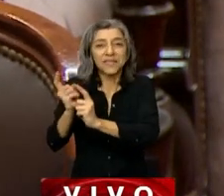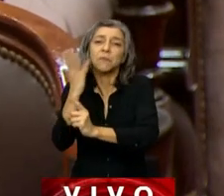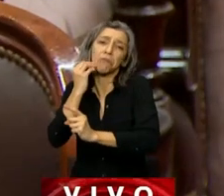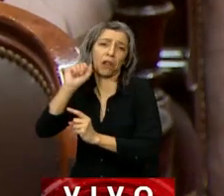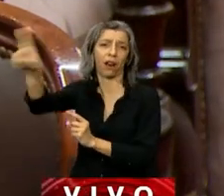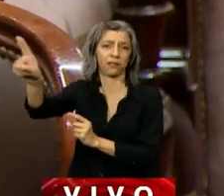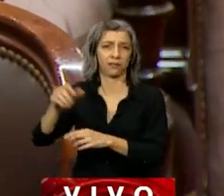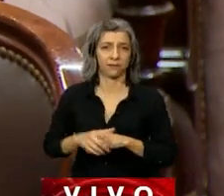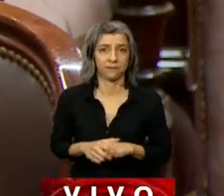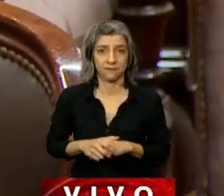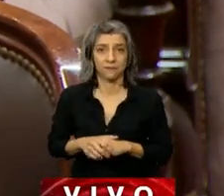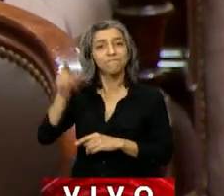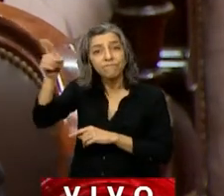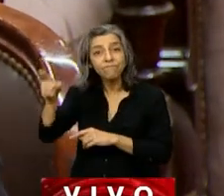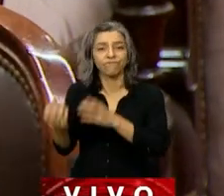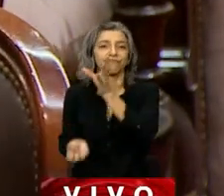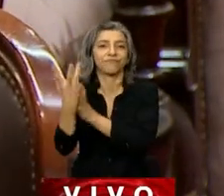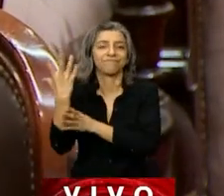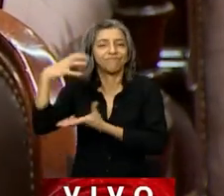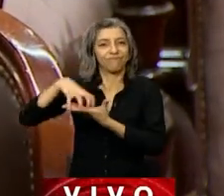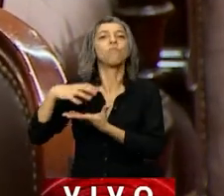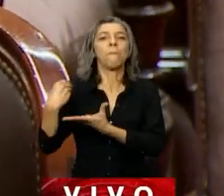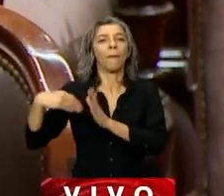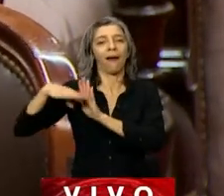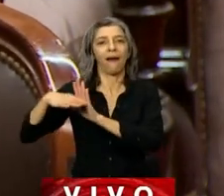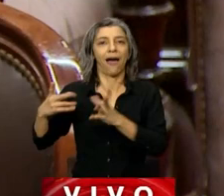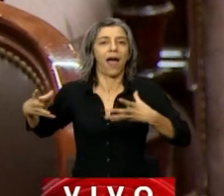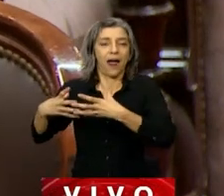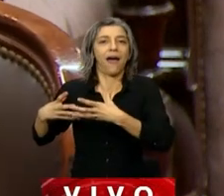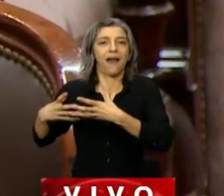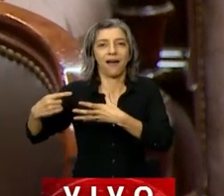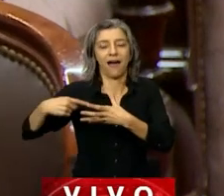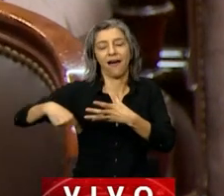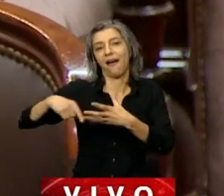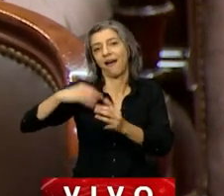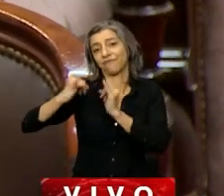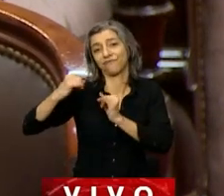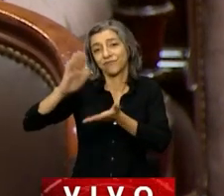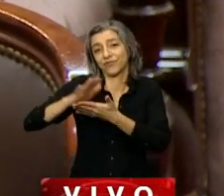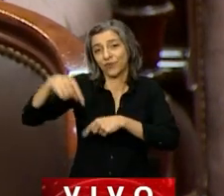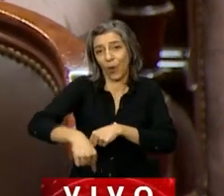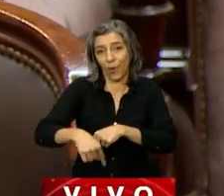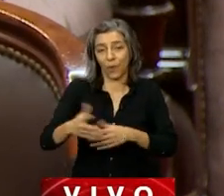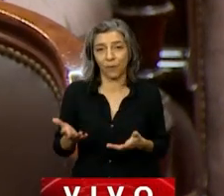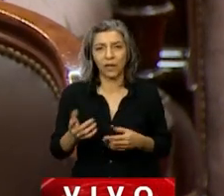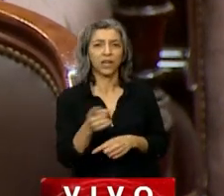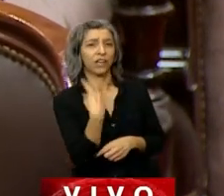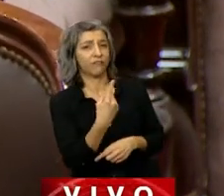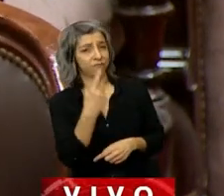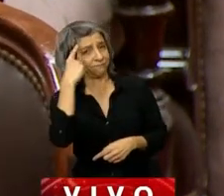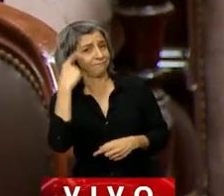Pero quiero hacer una mención muy especial referida con la utilización, para nosotros, infame